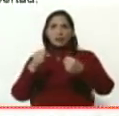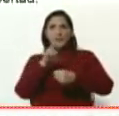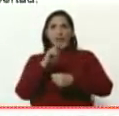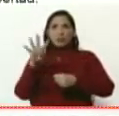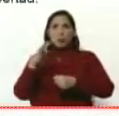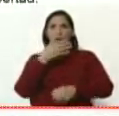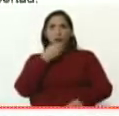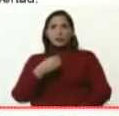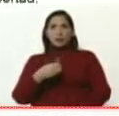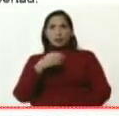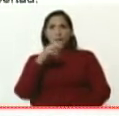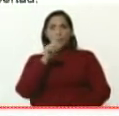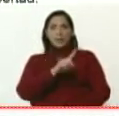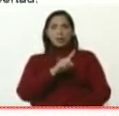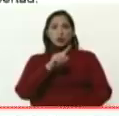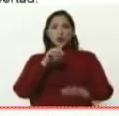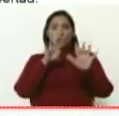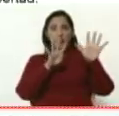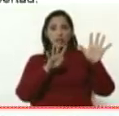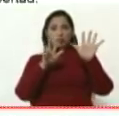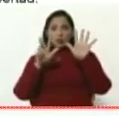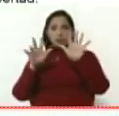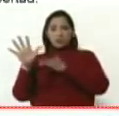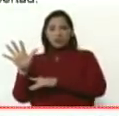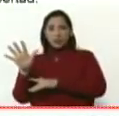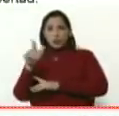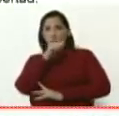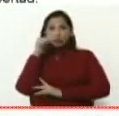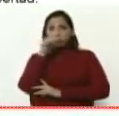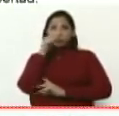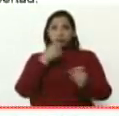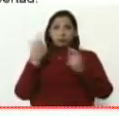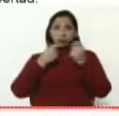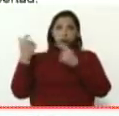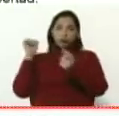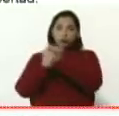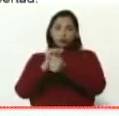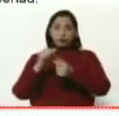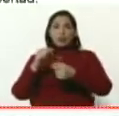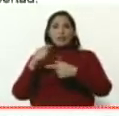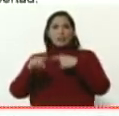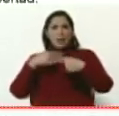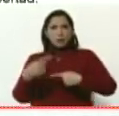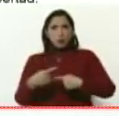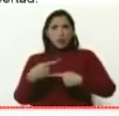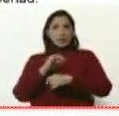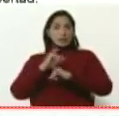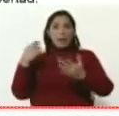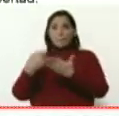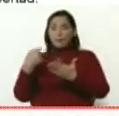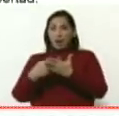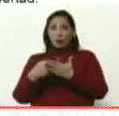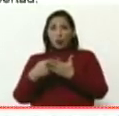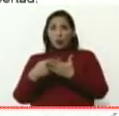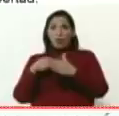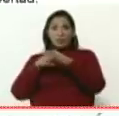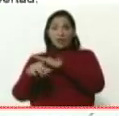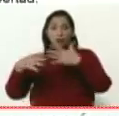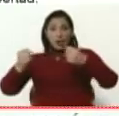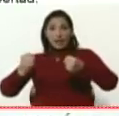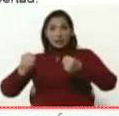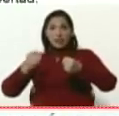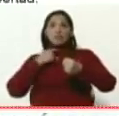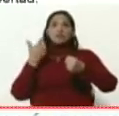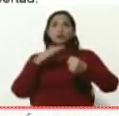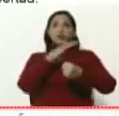diciembre de 1985. Narcotraficante, condenado por narcotraficante después que pagó, señor Borrell, su pena por